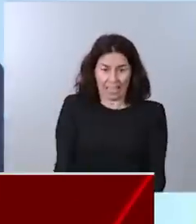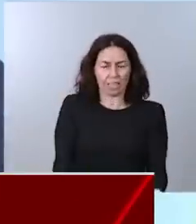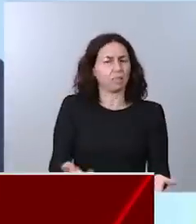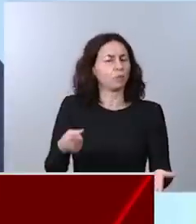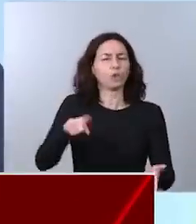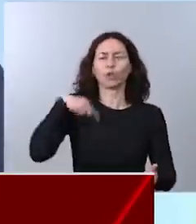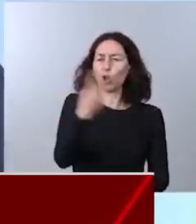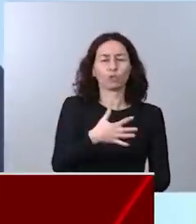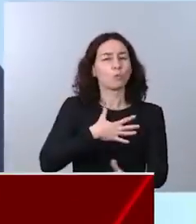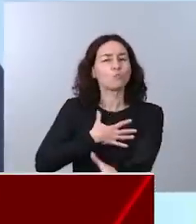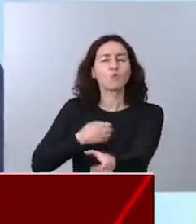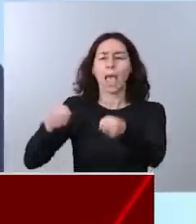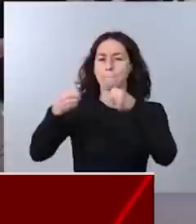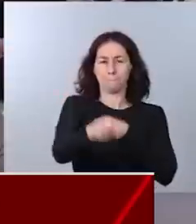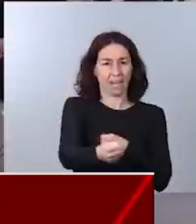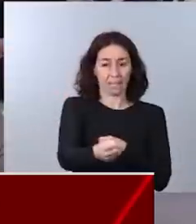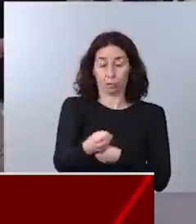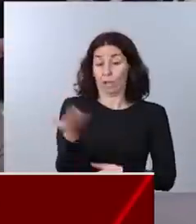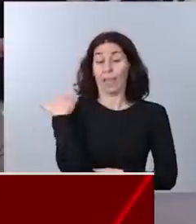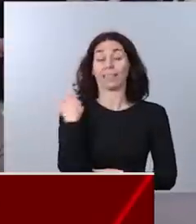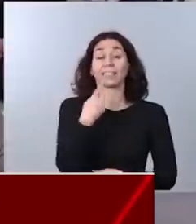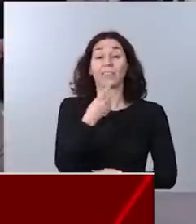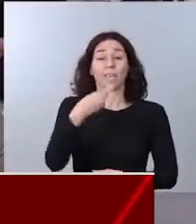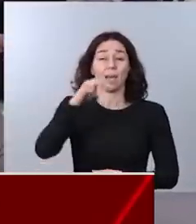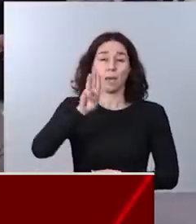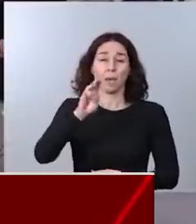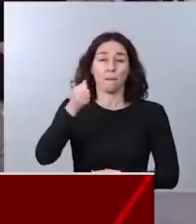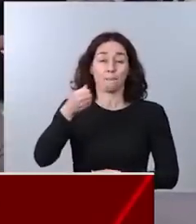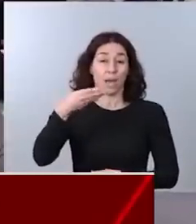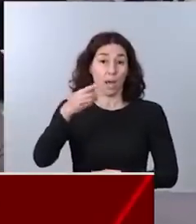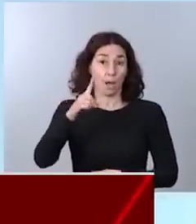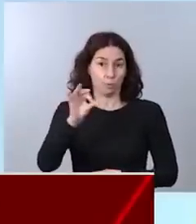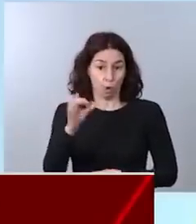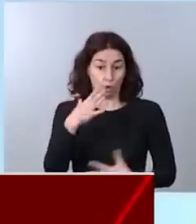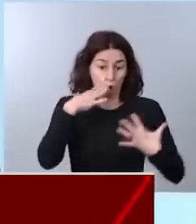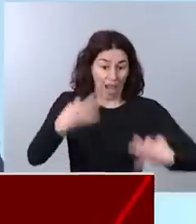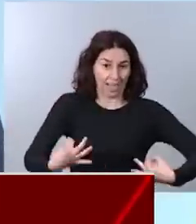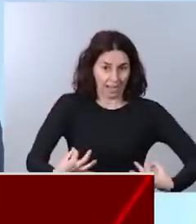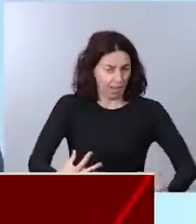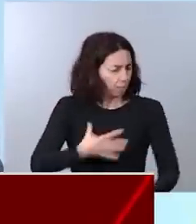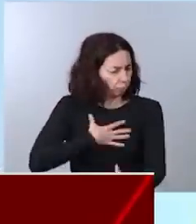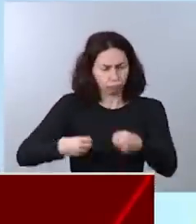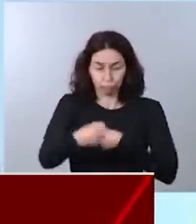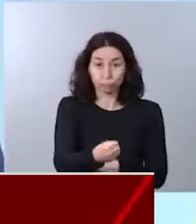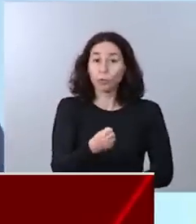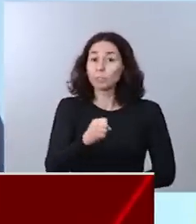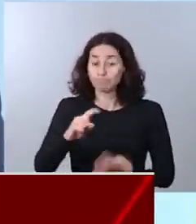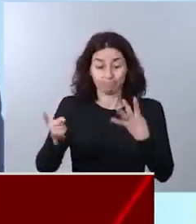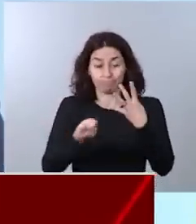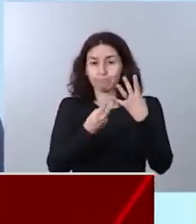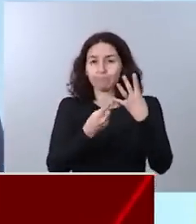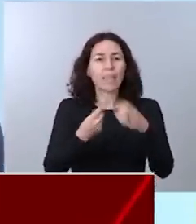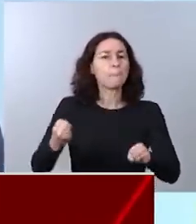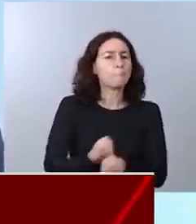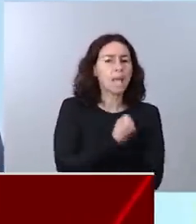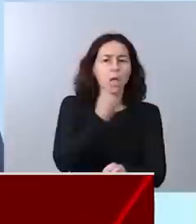¿Por qué? Porque están ligados a los etarras. Es decir, la gente normal no pide este tipo de cosas. La gente normal, los partidos normales